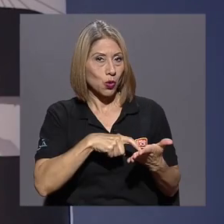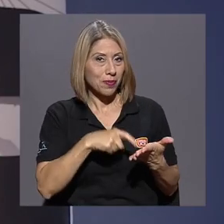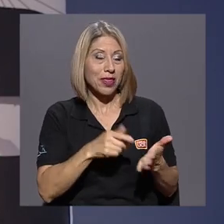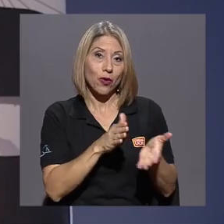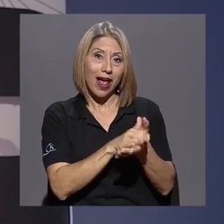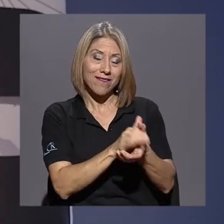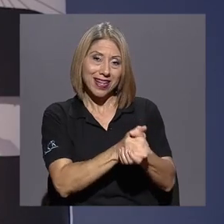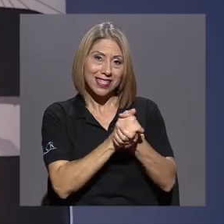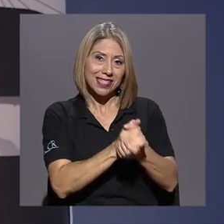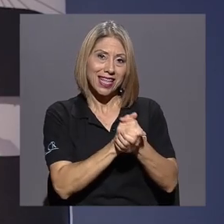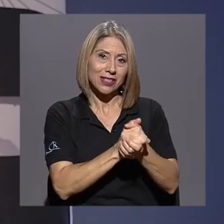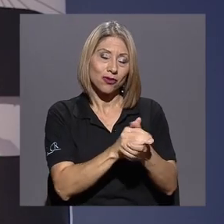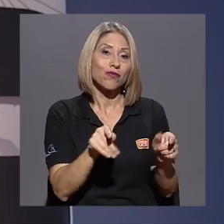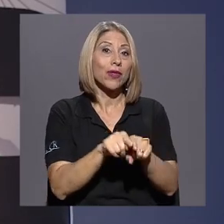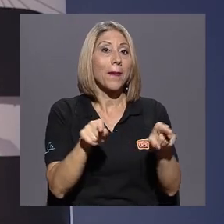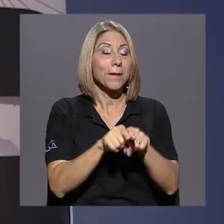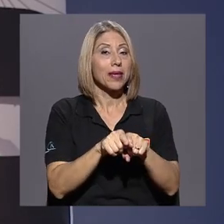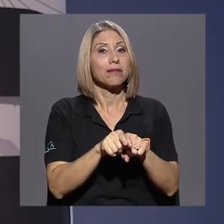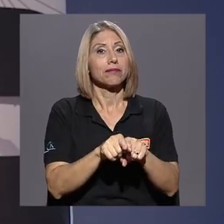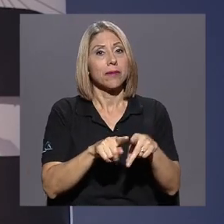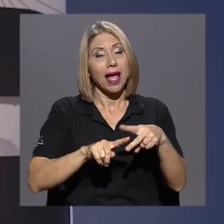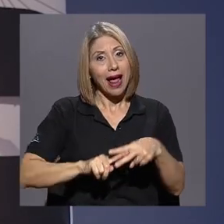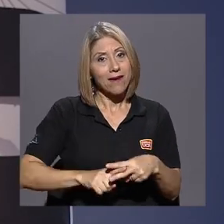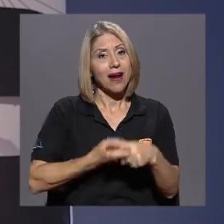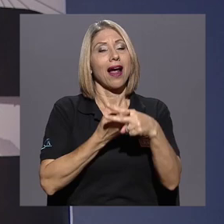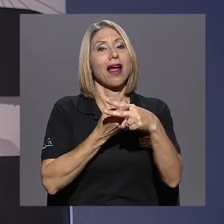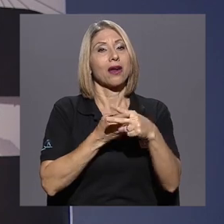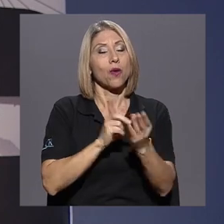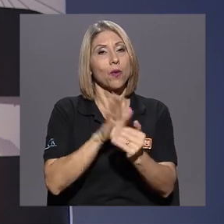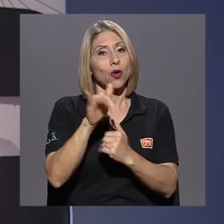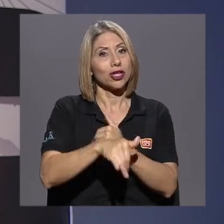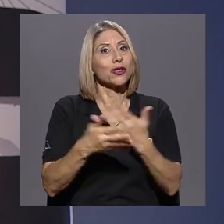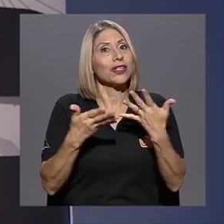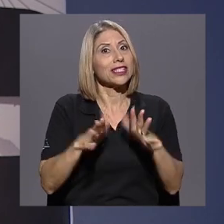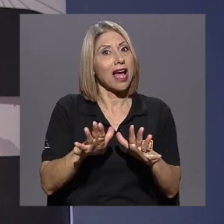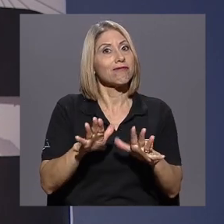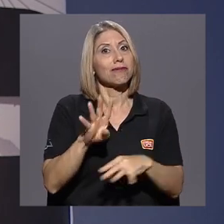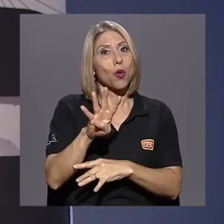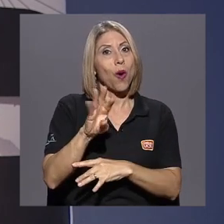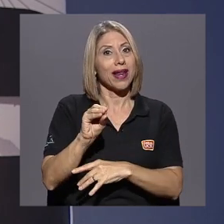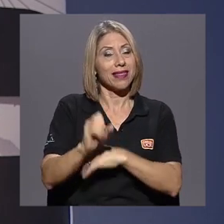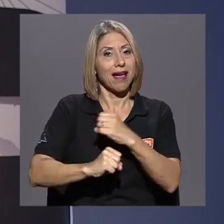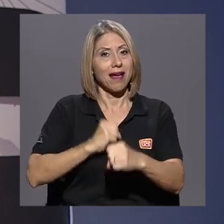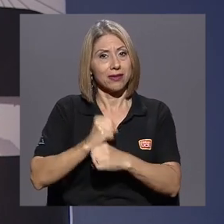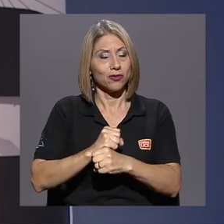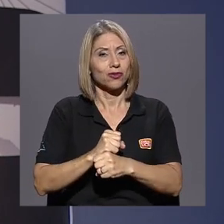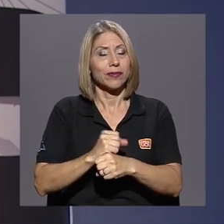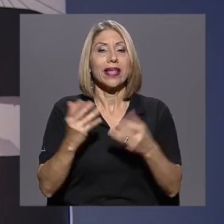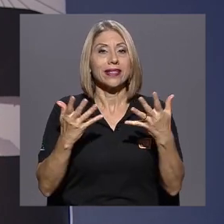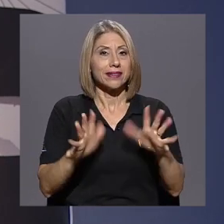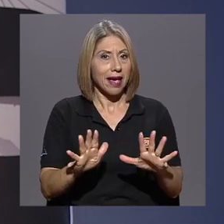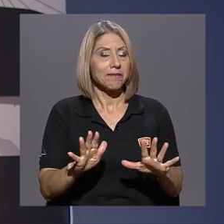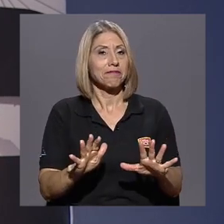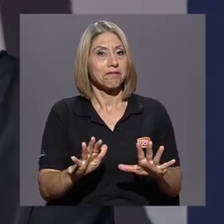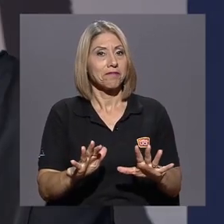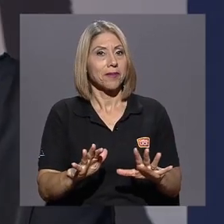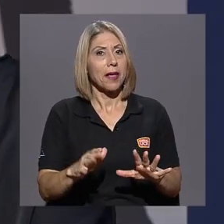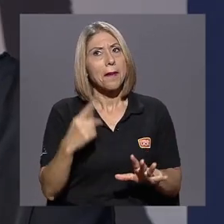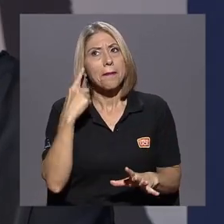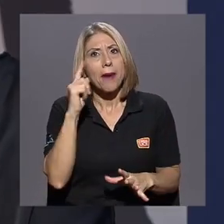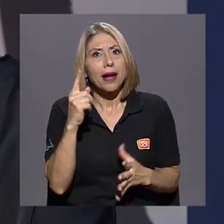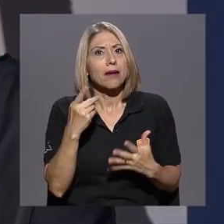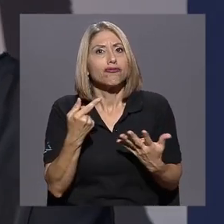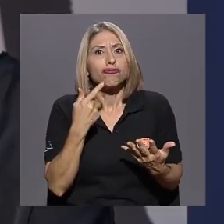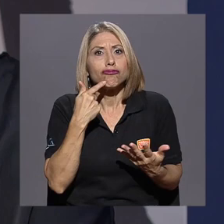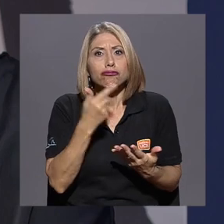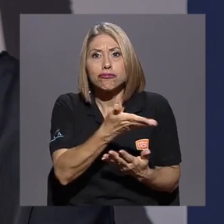reconocimiento, la felicitación por también arrancar un proyecto que ya tiene 40 años, que ya inclusive para ponerlo en términos